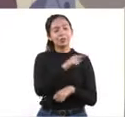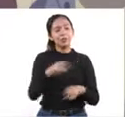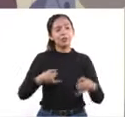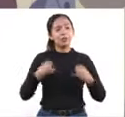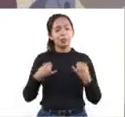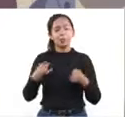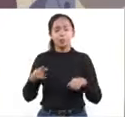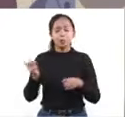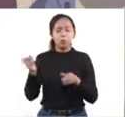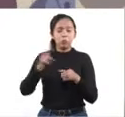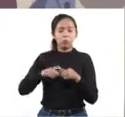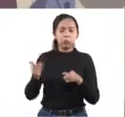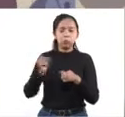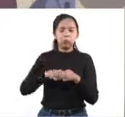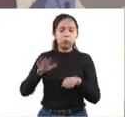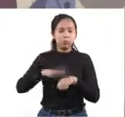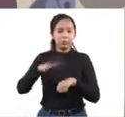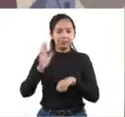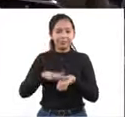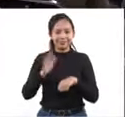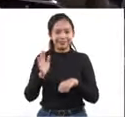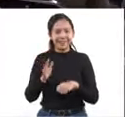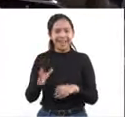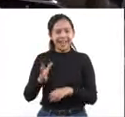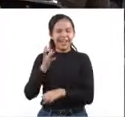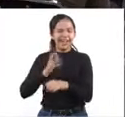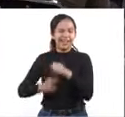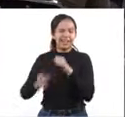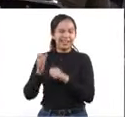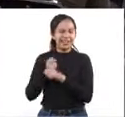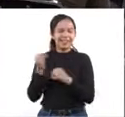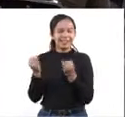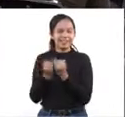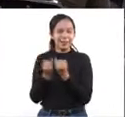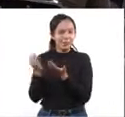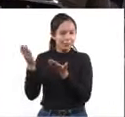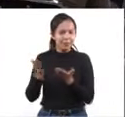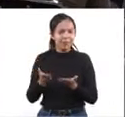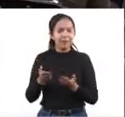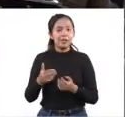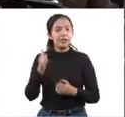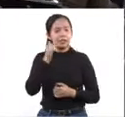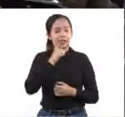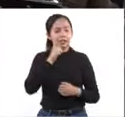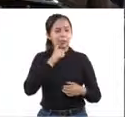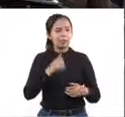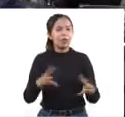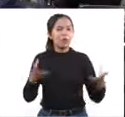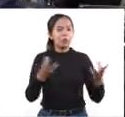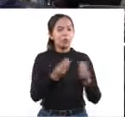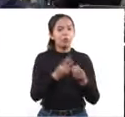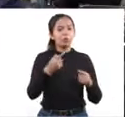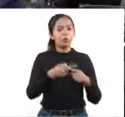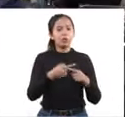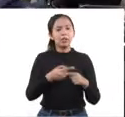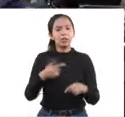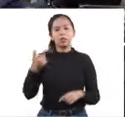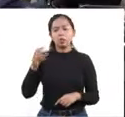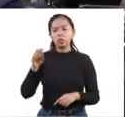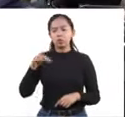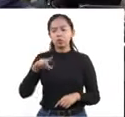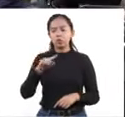pasado estuvieron aquí y siempre acompañados de la mano con el profe Armando y Gonzalo Santos, pues que